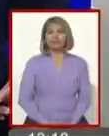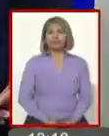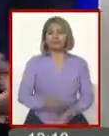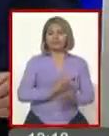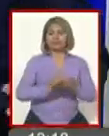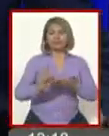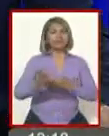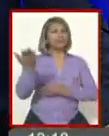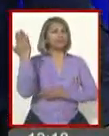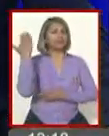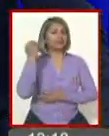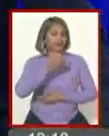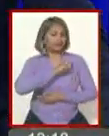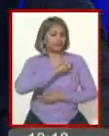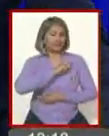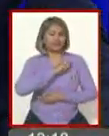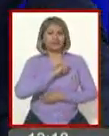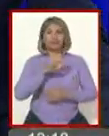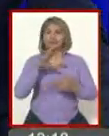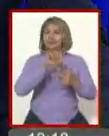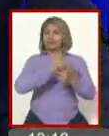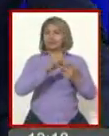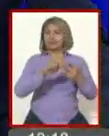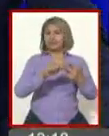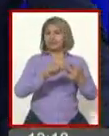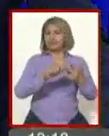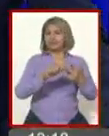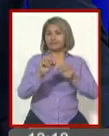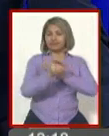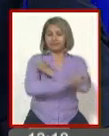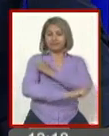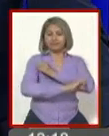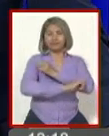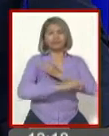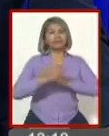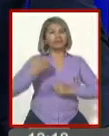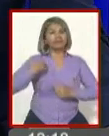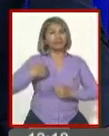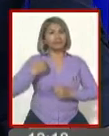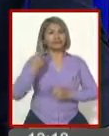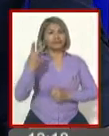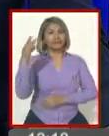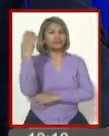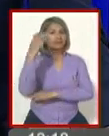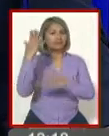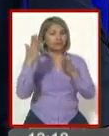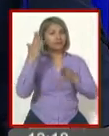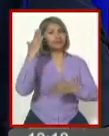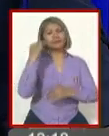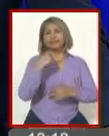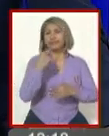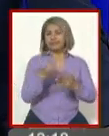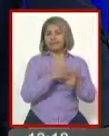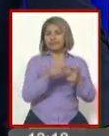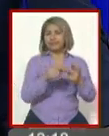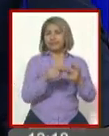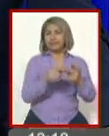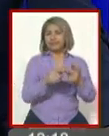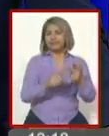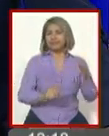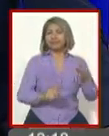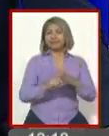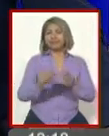Durante el pasado fin de semana, la policía de Interpol detuvo a 3 ciudadanos extranjeros, 1 argentino y 2 colombianos. Ellos